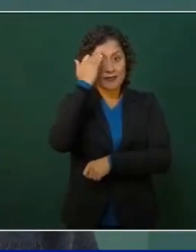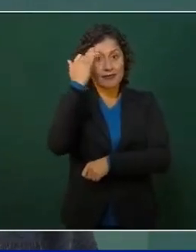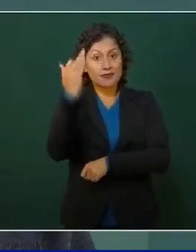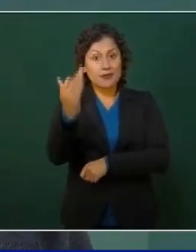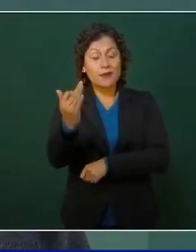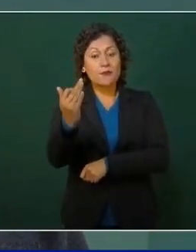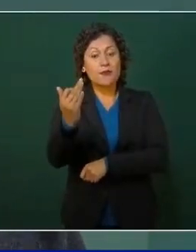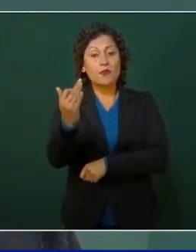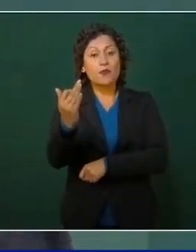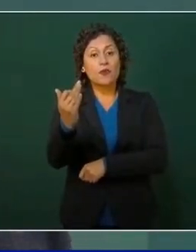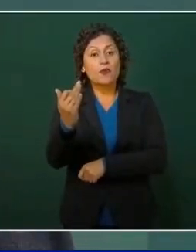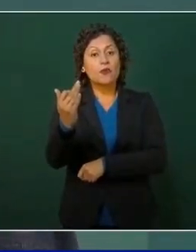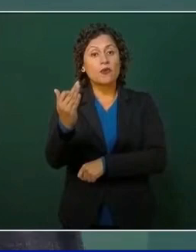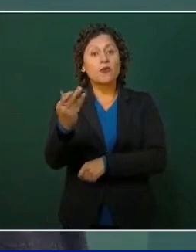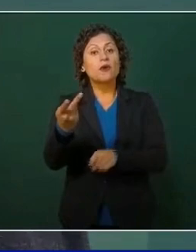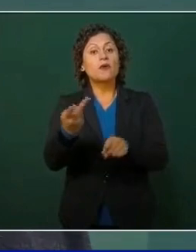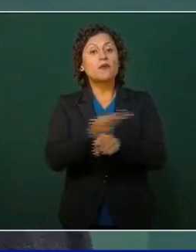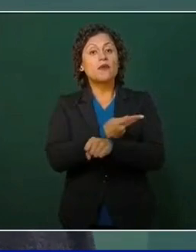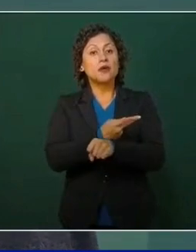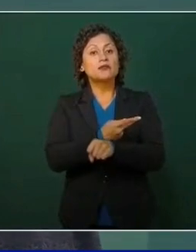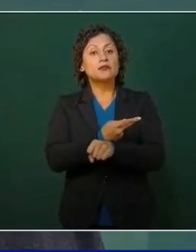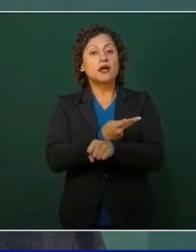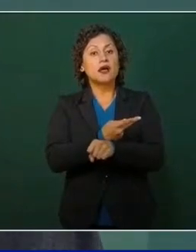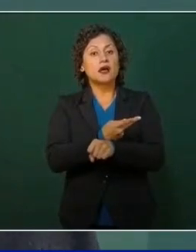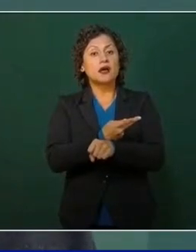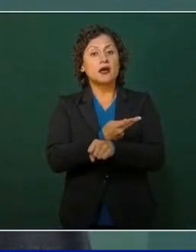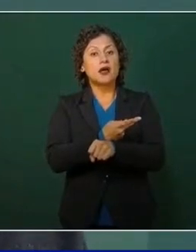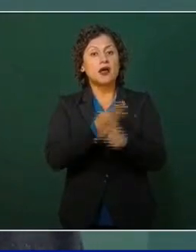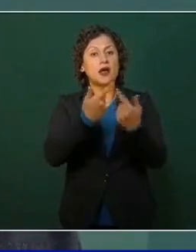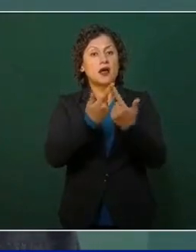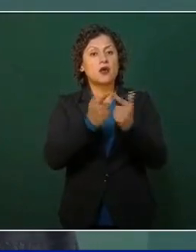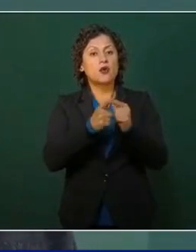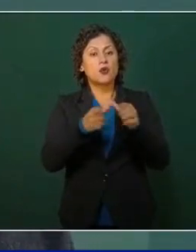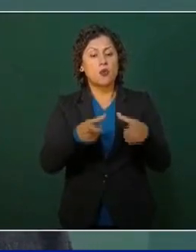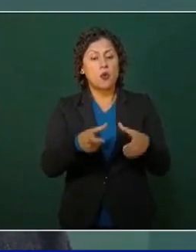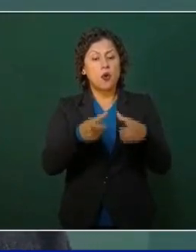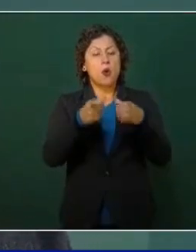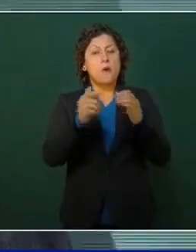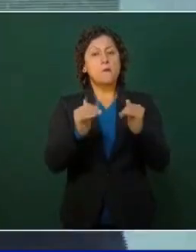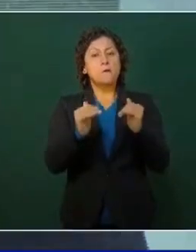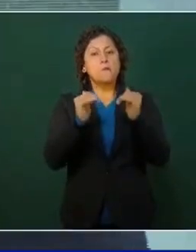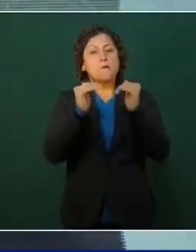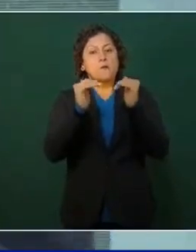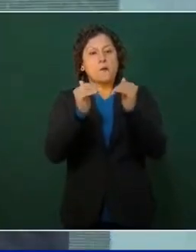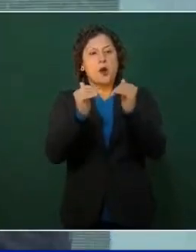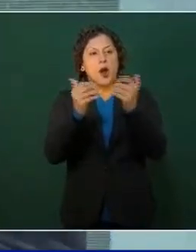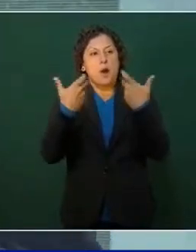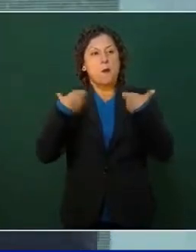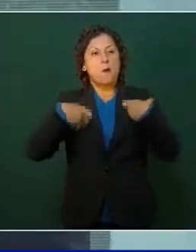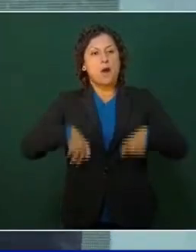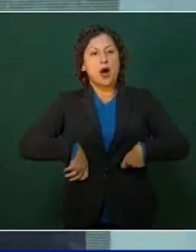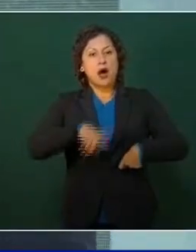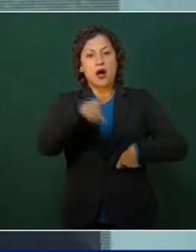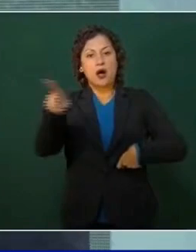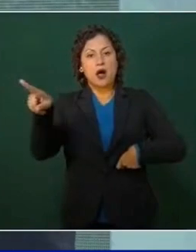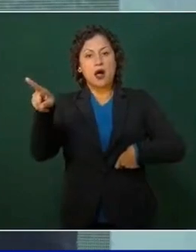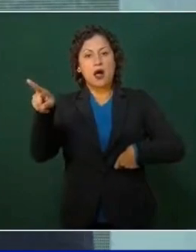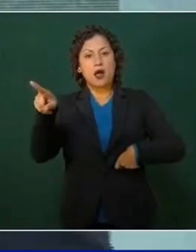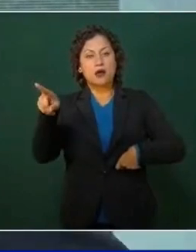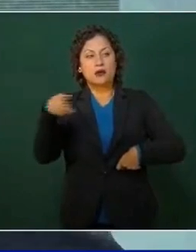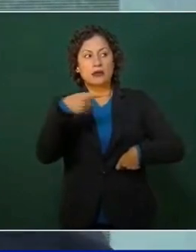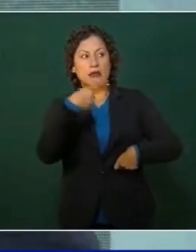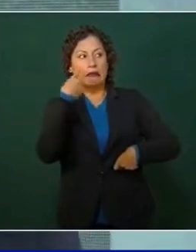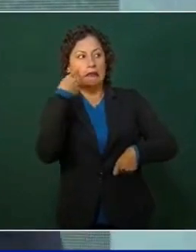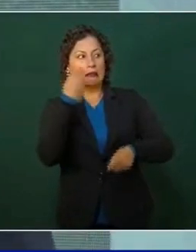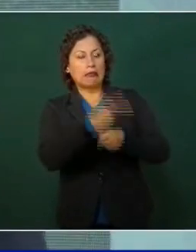cuando se trata de defender a la mafia del poder. Porque al final de cuentas ellos